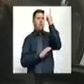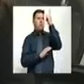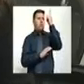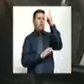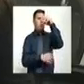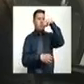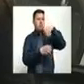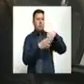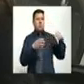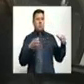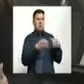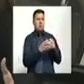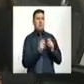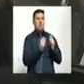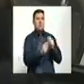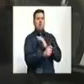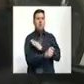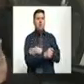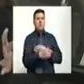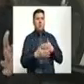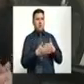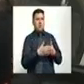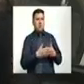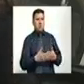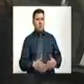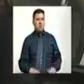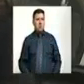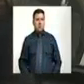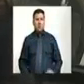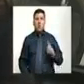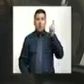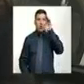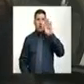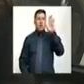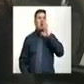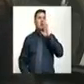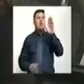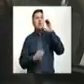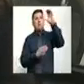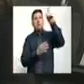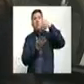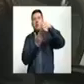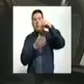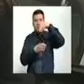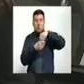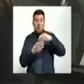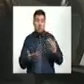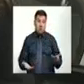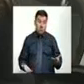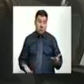través de la concesión de poder definir los gobernadores en qué van a gastar esa plata